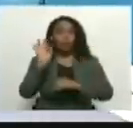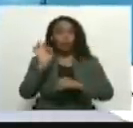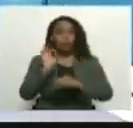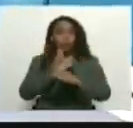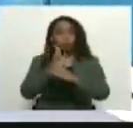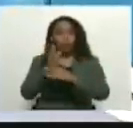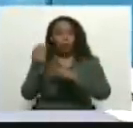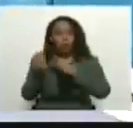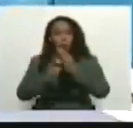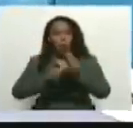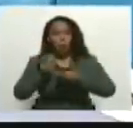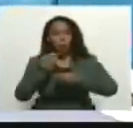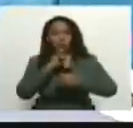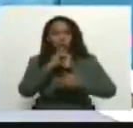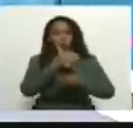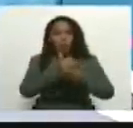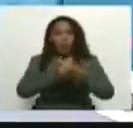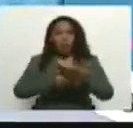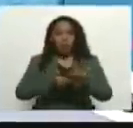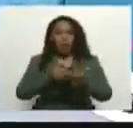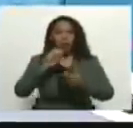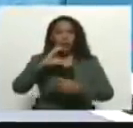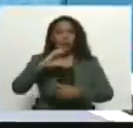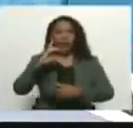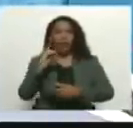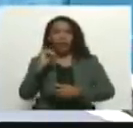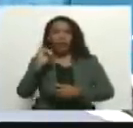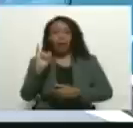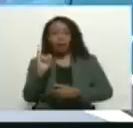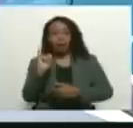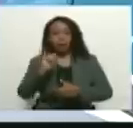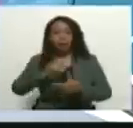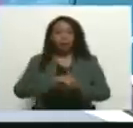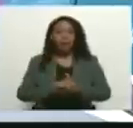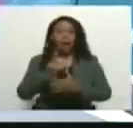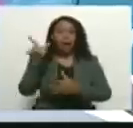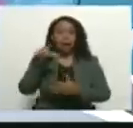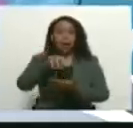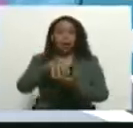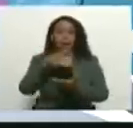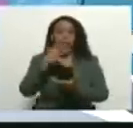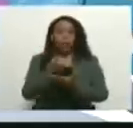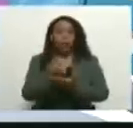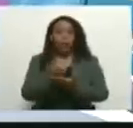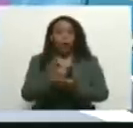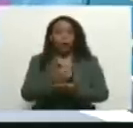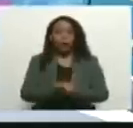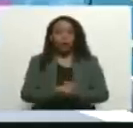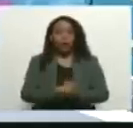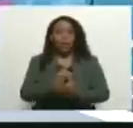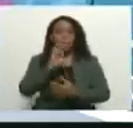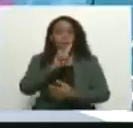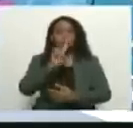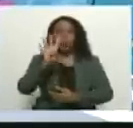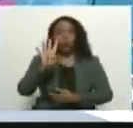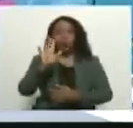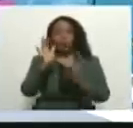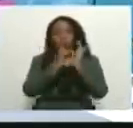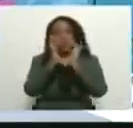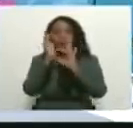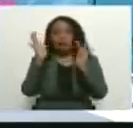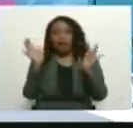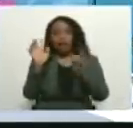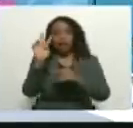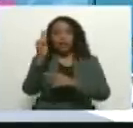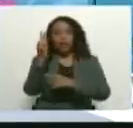conocer todos los detalles. Entrega la obra del CDI doctor Carmelo Regardis en Maturín, reportada el pasado lunes 24 de abril en esta